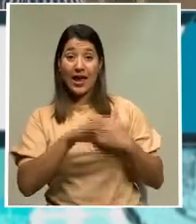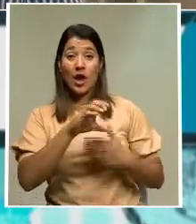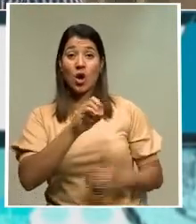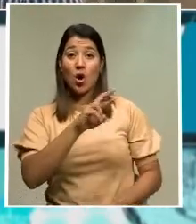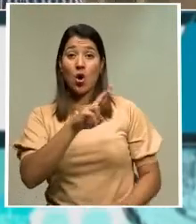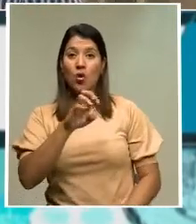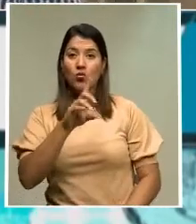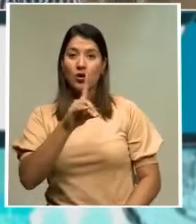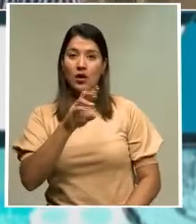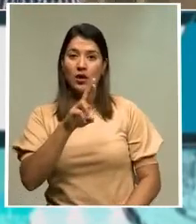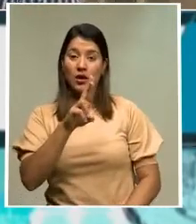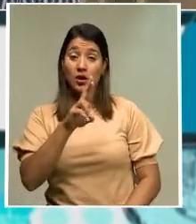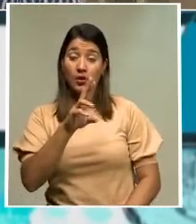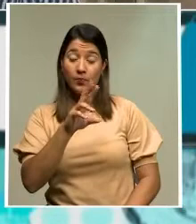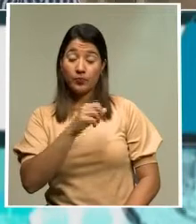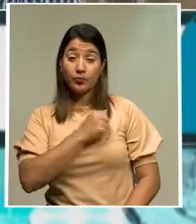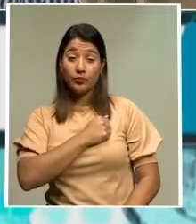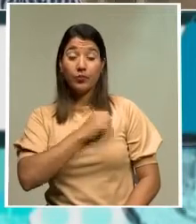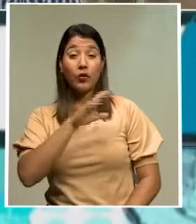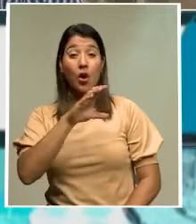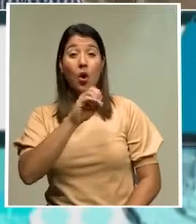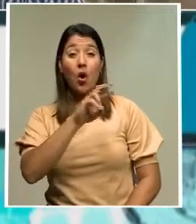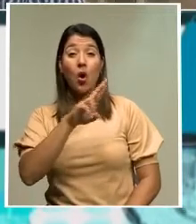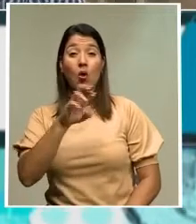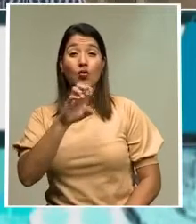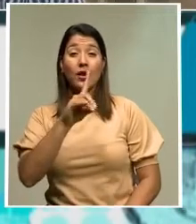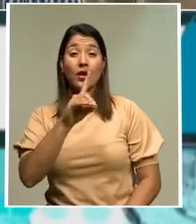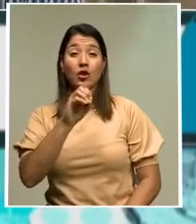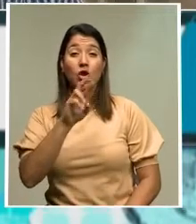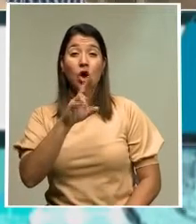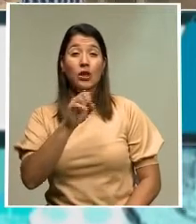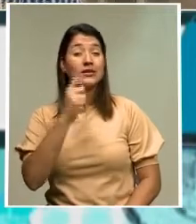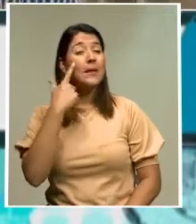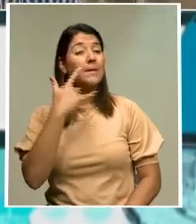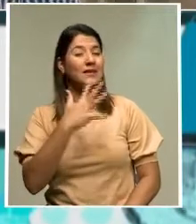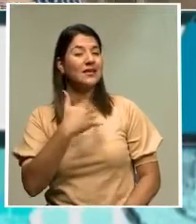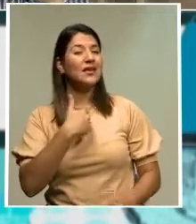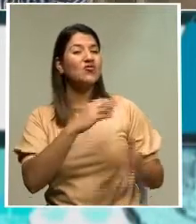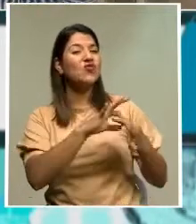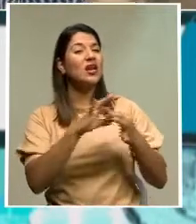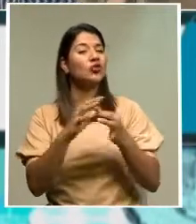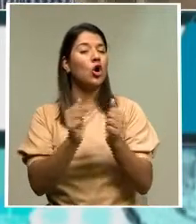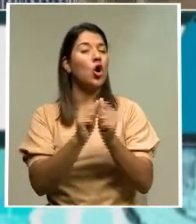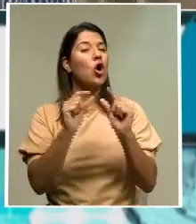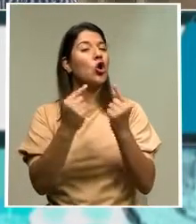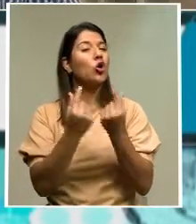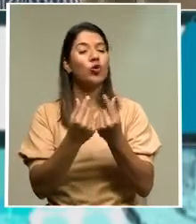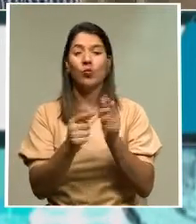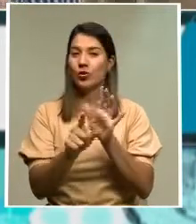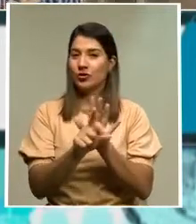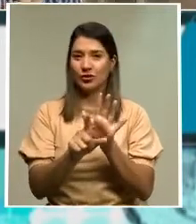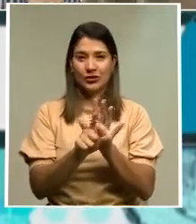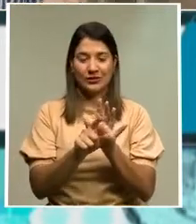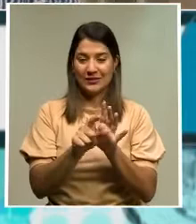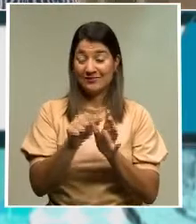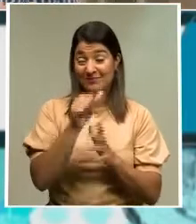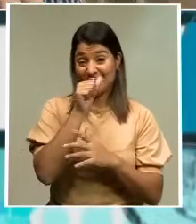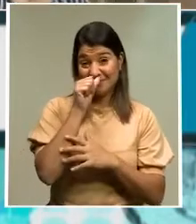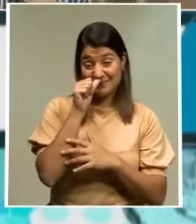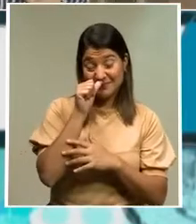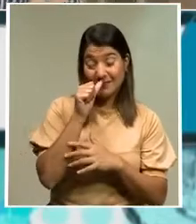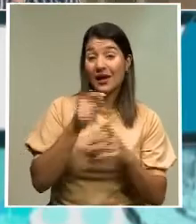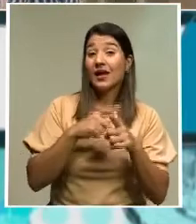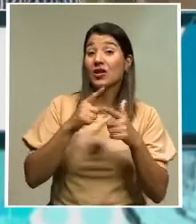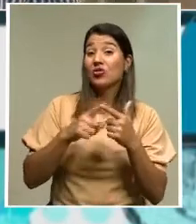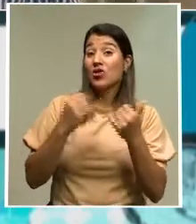muy cercanos a su familia se están viendo involucrados en este caso. Pero bueno, finalmente hay que esperar,